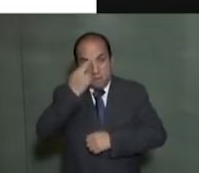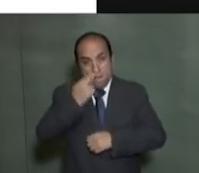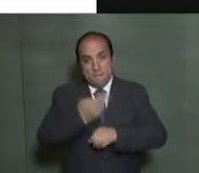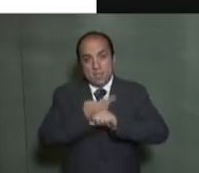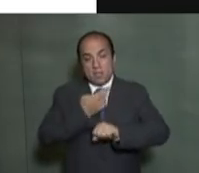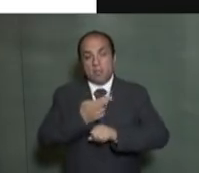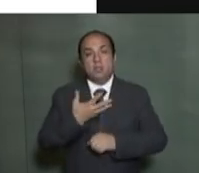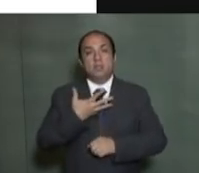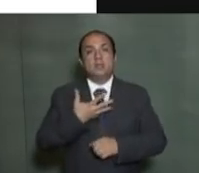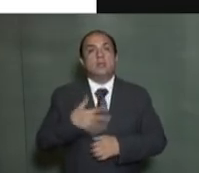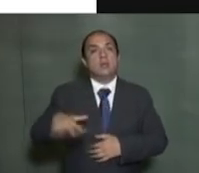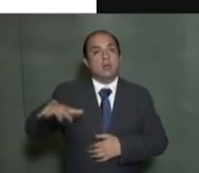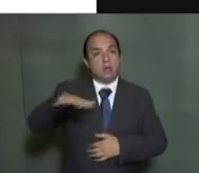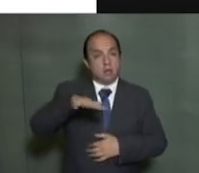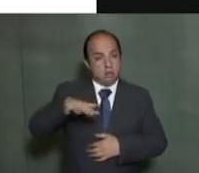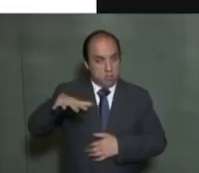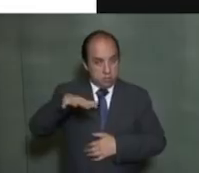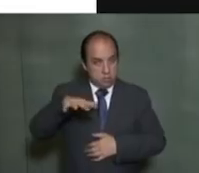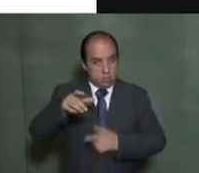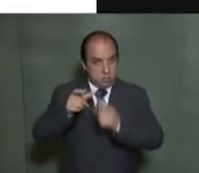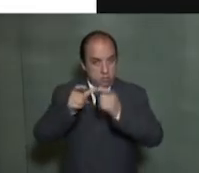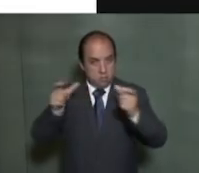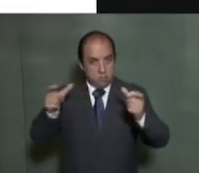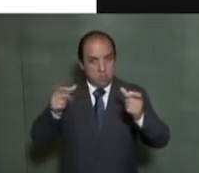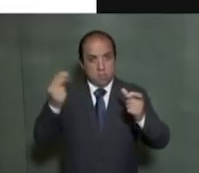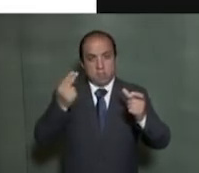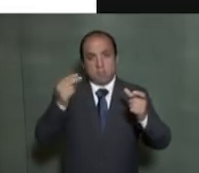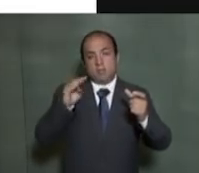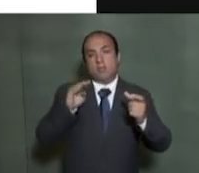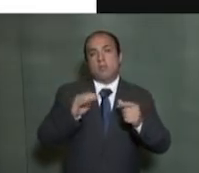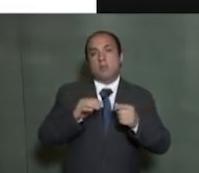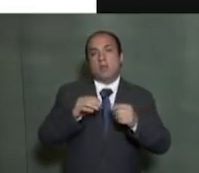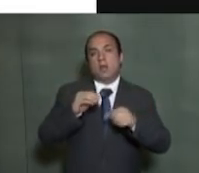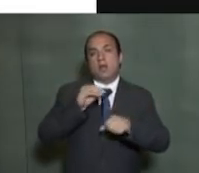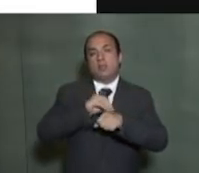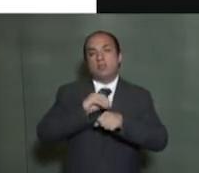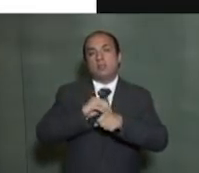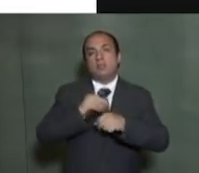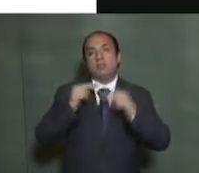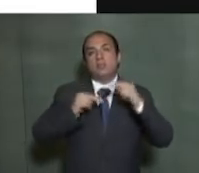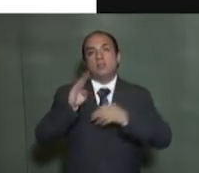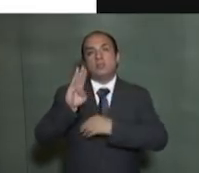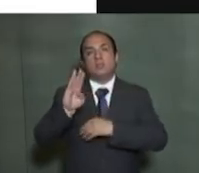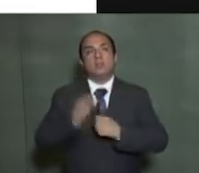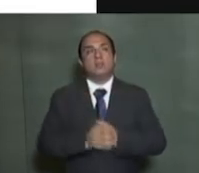los tramos en donde se clasificaron como grado B. Este es